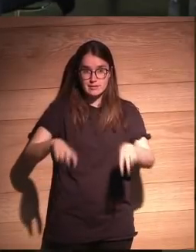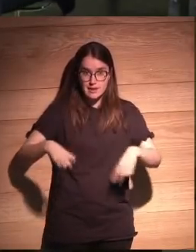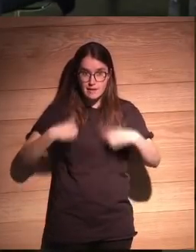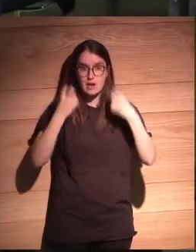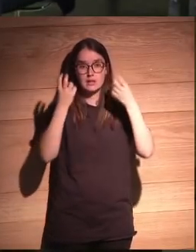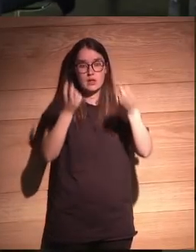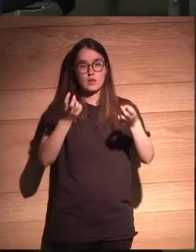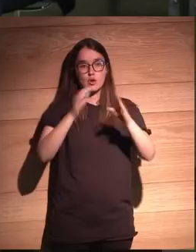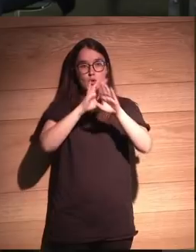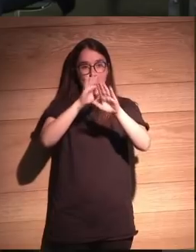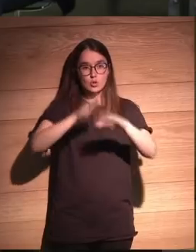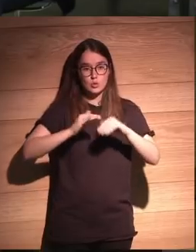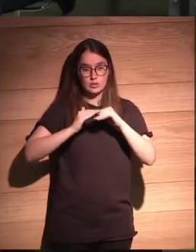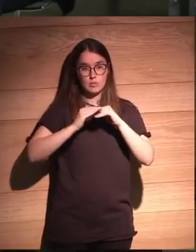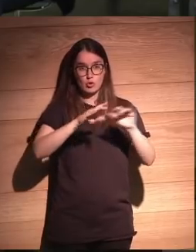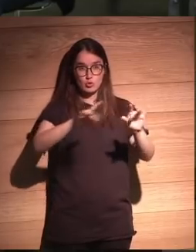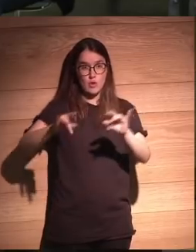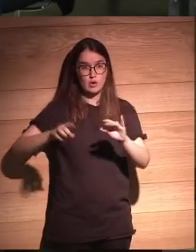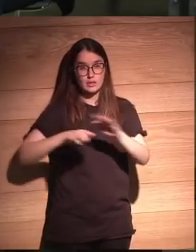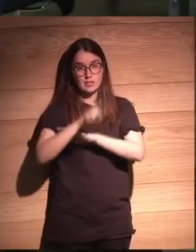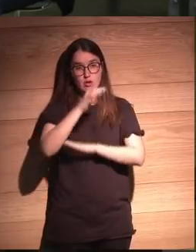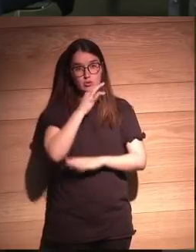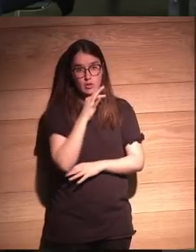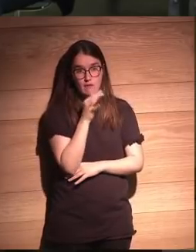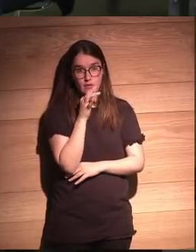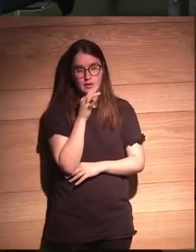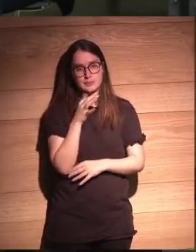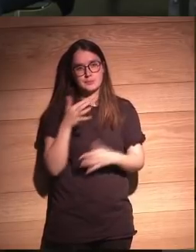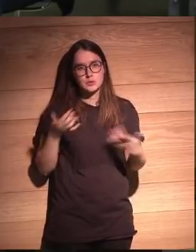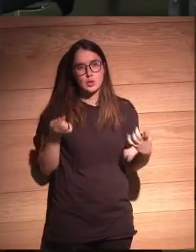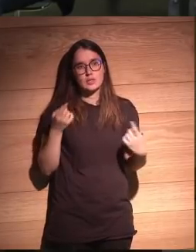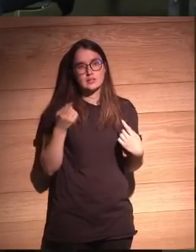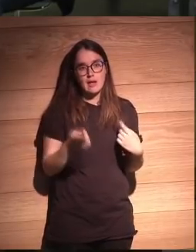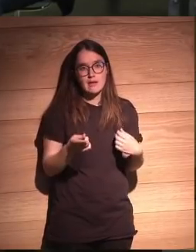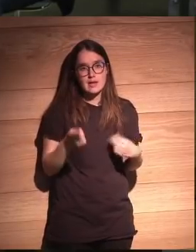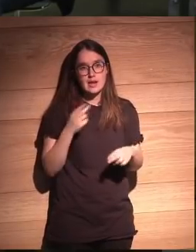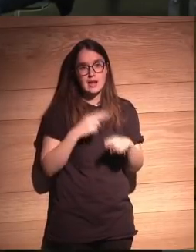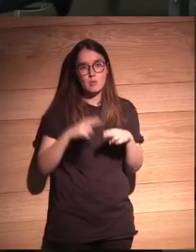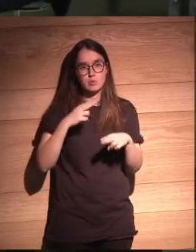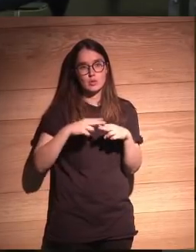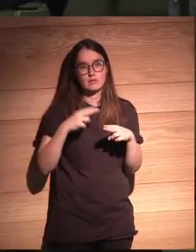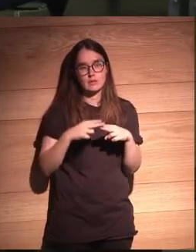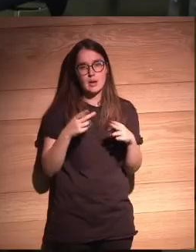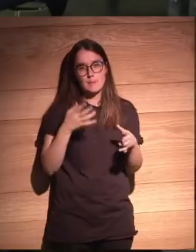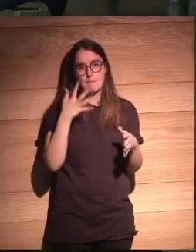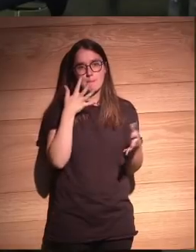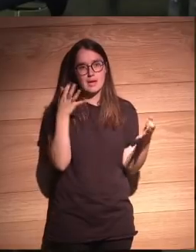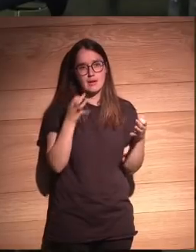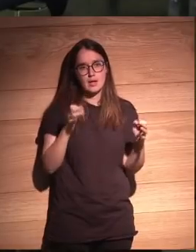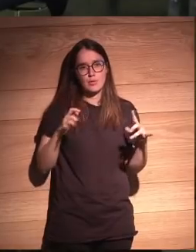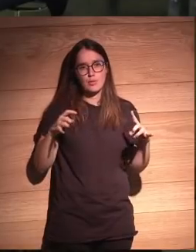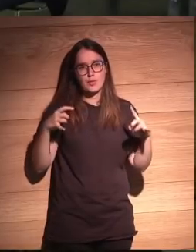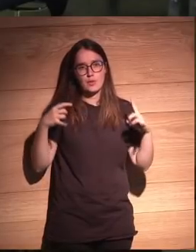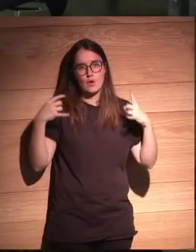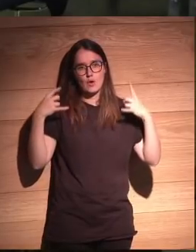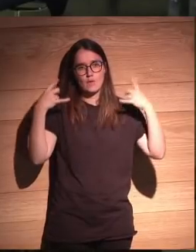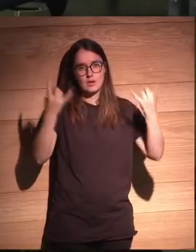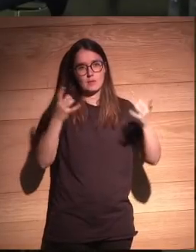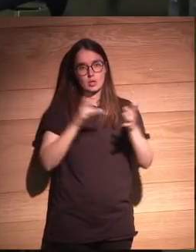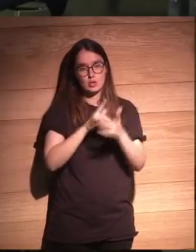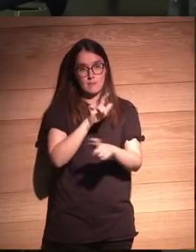rehabilitación, los últimos suelos que quedan sin desarrollar. Y claro, ahí la política es todavía más peligrosa, porque tenemos a